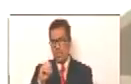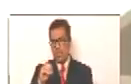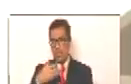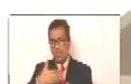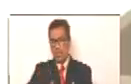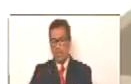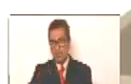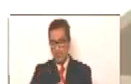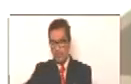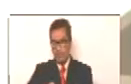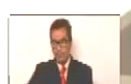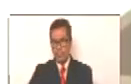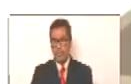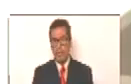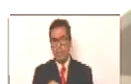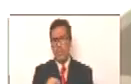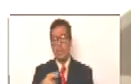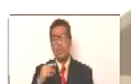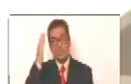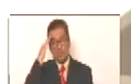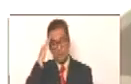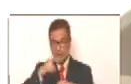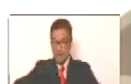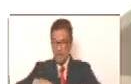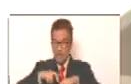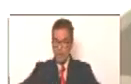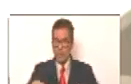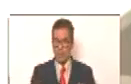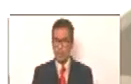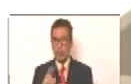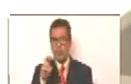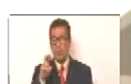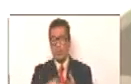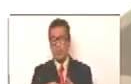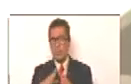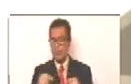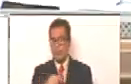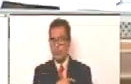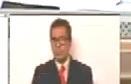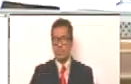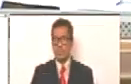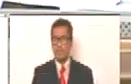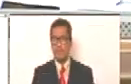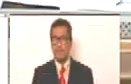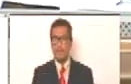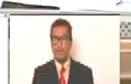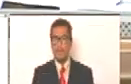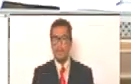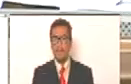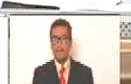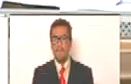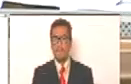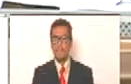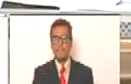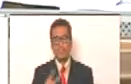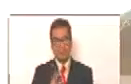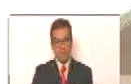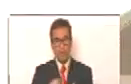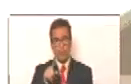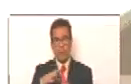de los saberes, la investigación e innovación. Es todo, presidente. En consideración. Aprobado.